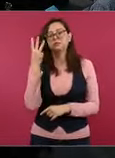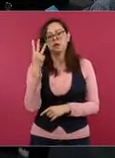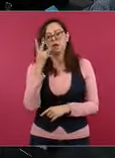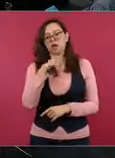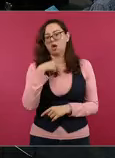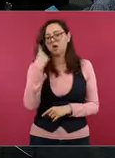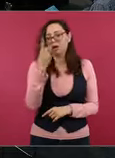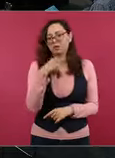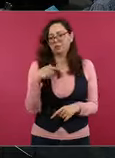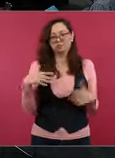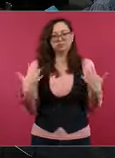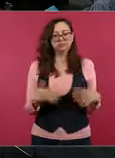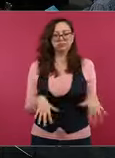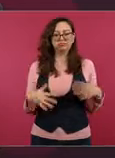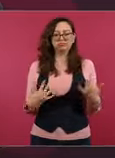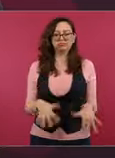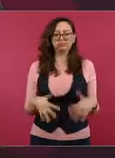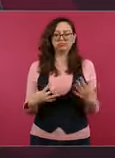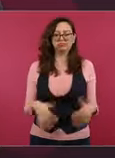una cosa